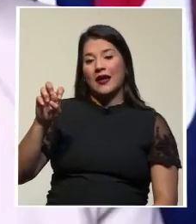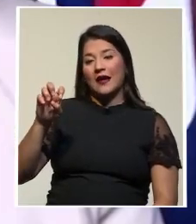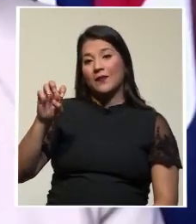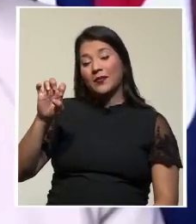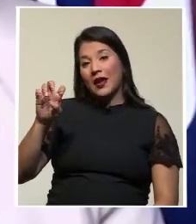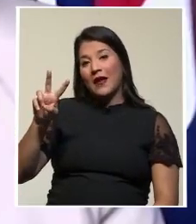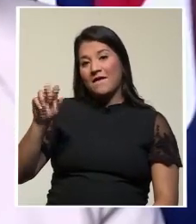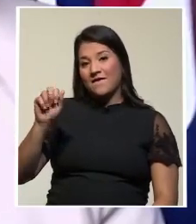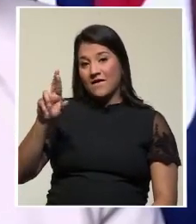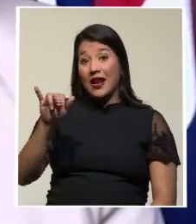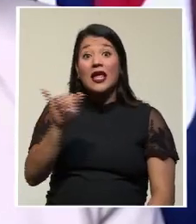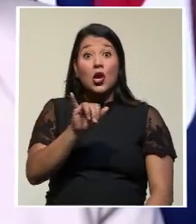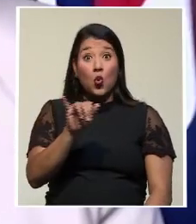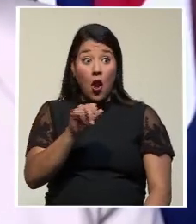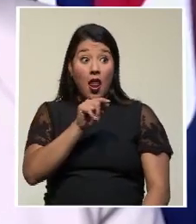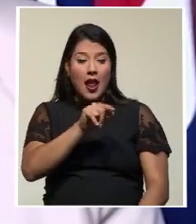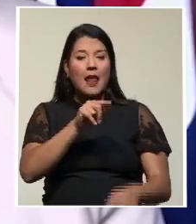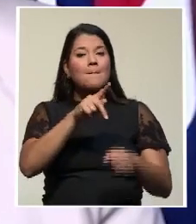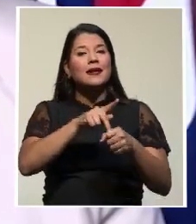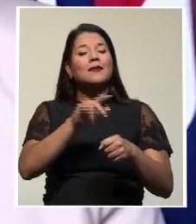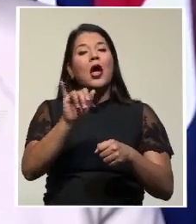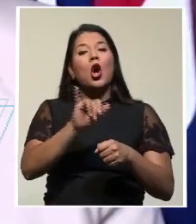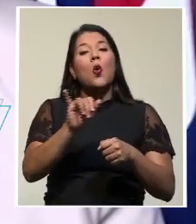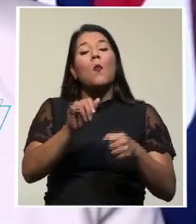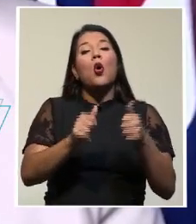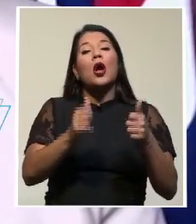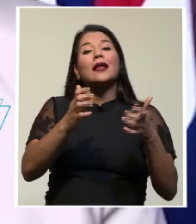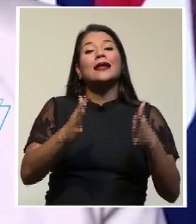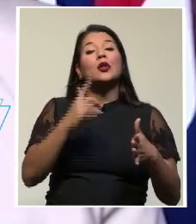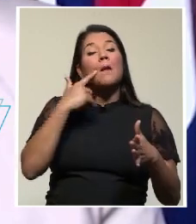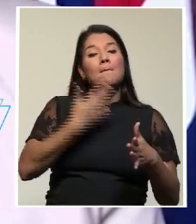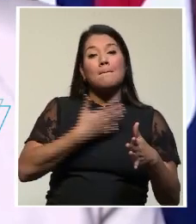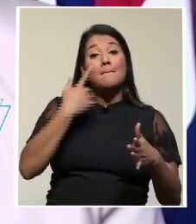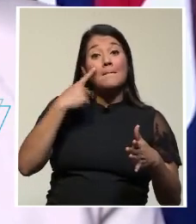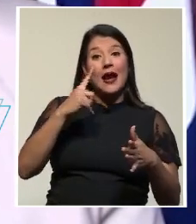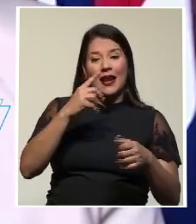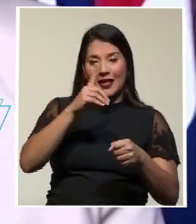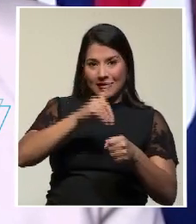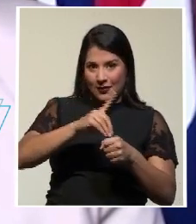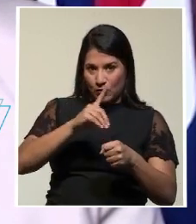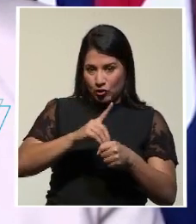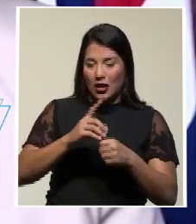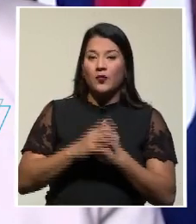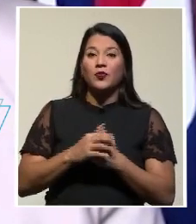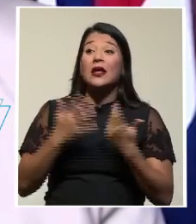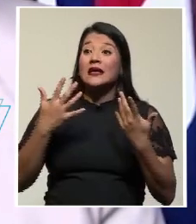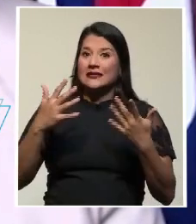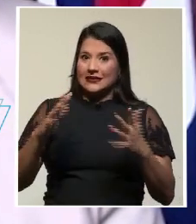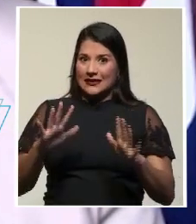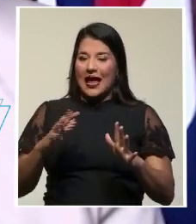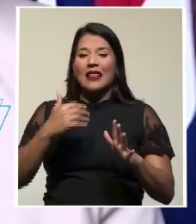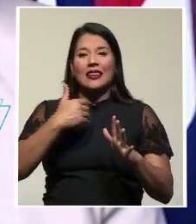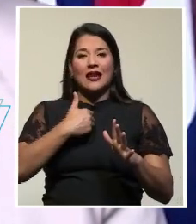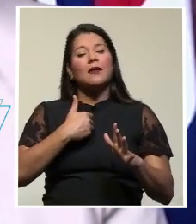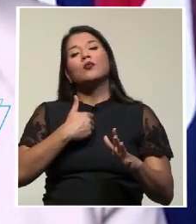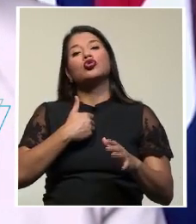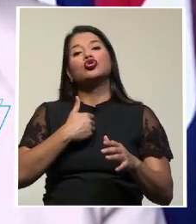diputadiles. La Asamblea Nacional del Partido Unión Liberal confirmó la nómina presidencial que estará